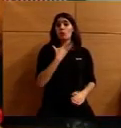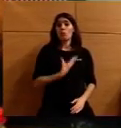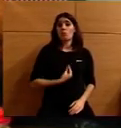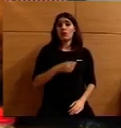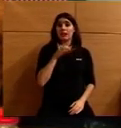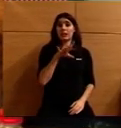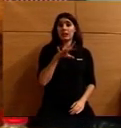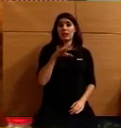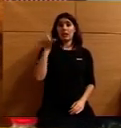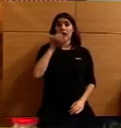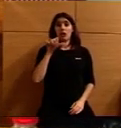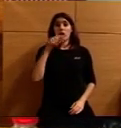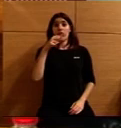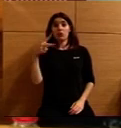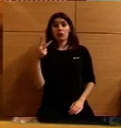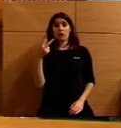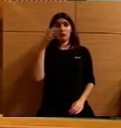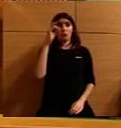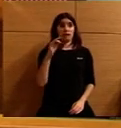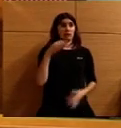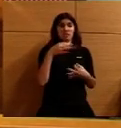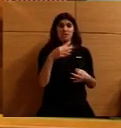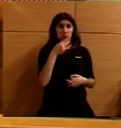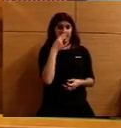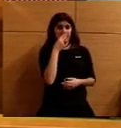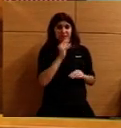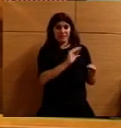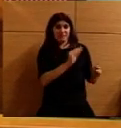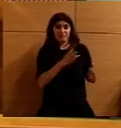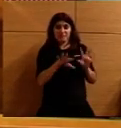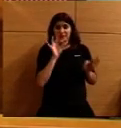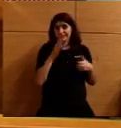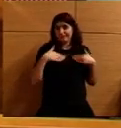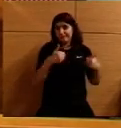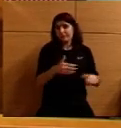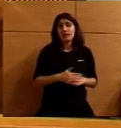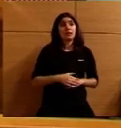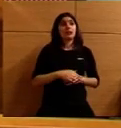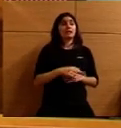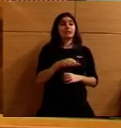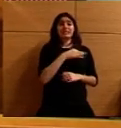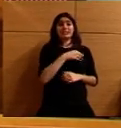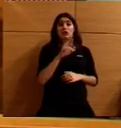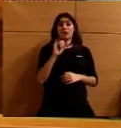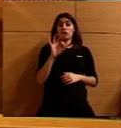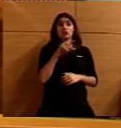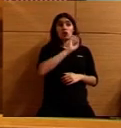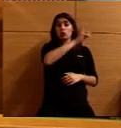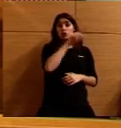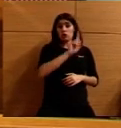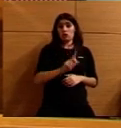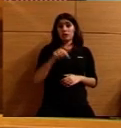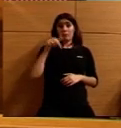el 15%, en La Rioja el 12%, siempre en el listadet coge lo que quiere. Señor Rius, en La Yesa no lo sé, pero